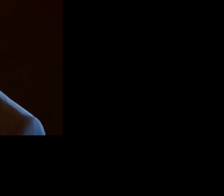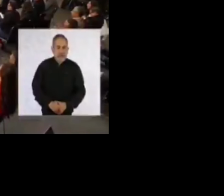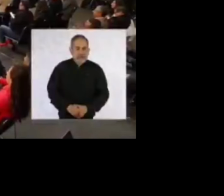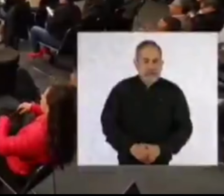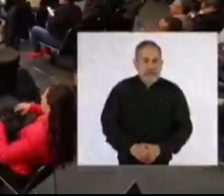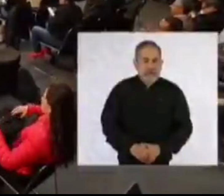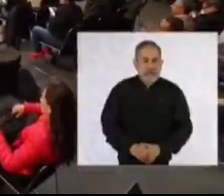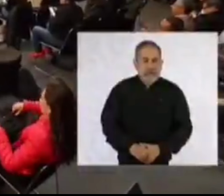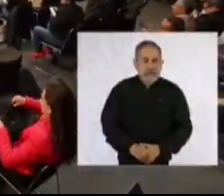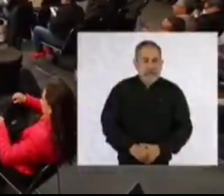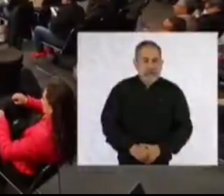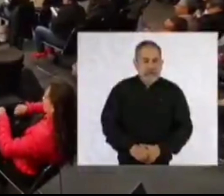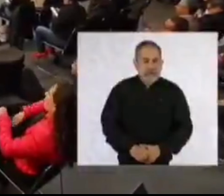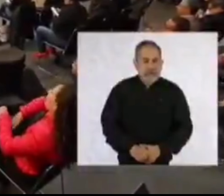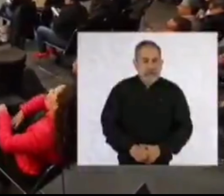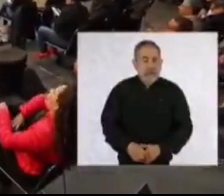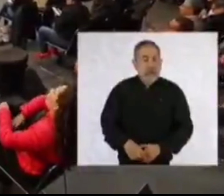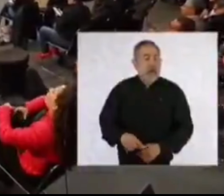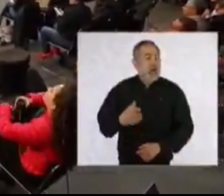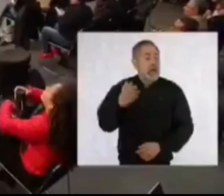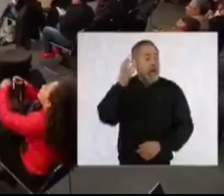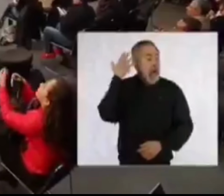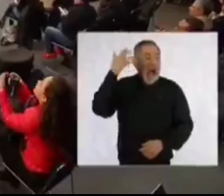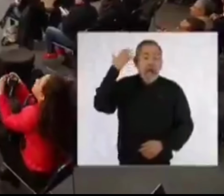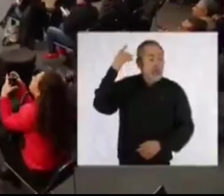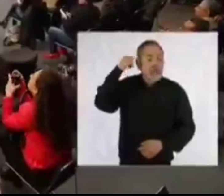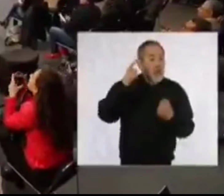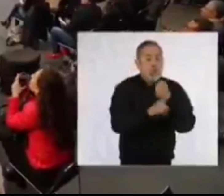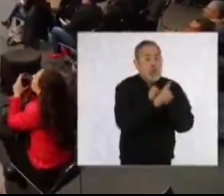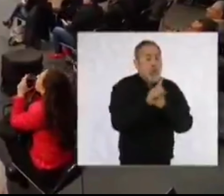Instituto. Esto no era problema antes.